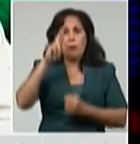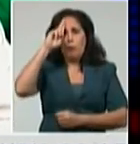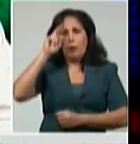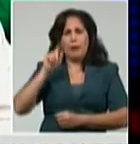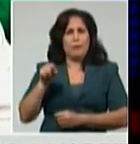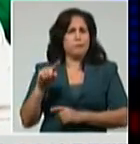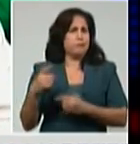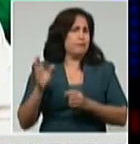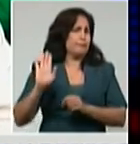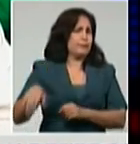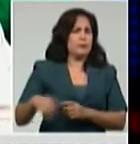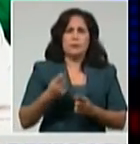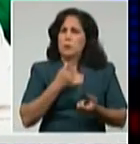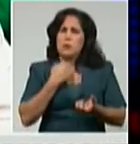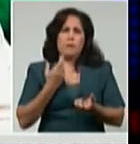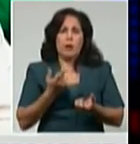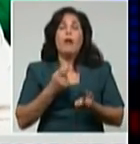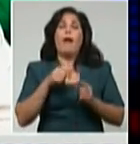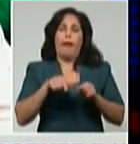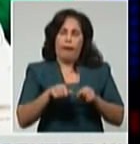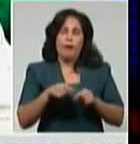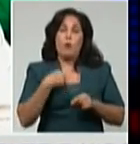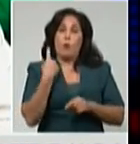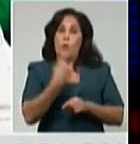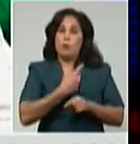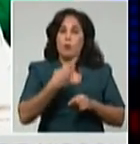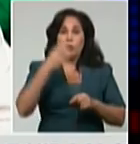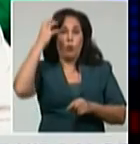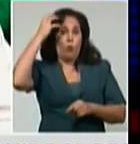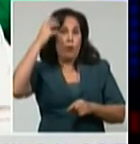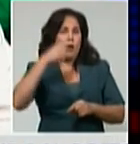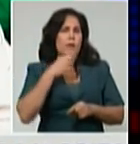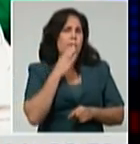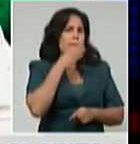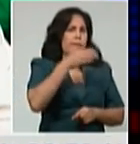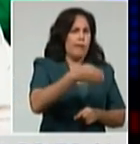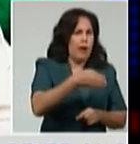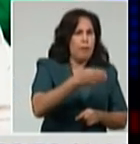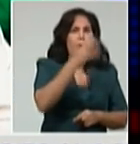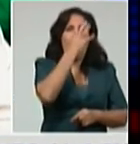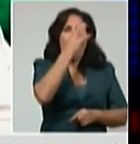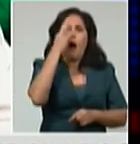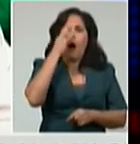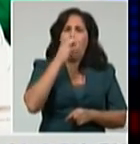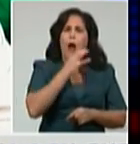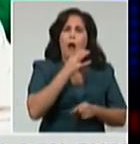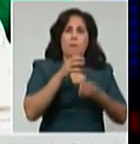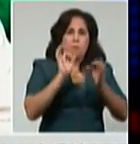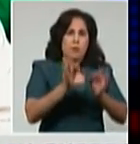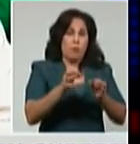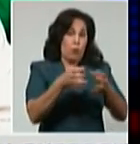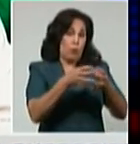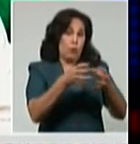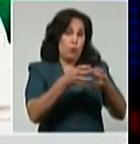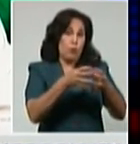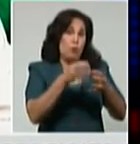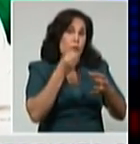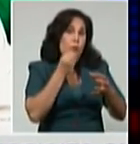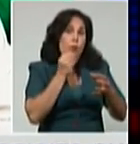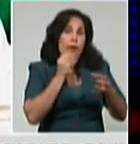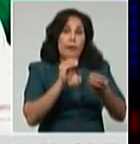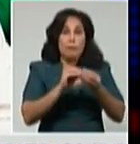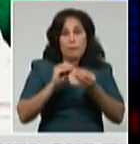ni por el examen que haga clínico un profesional, sin embargo tienen el virus y lo transmiten, que es